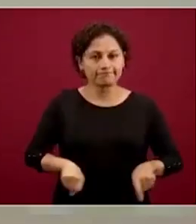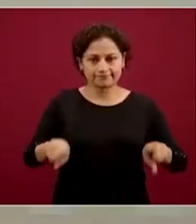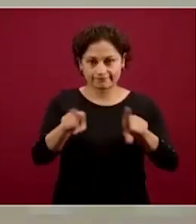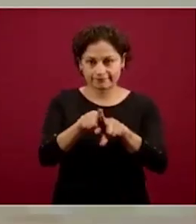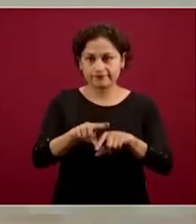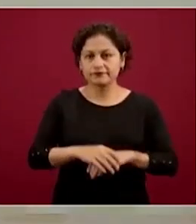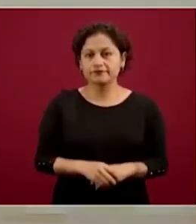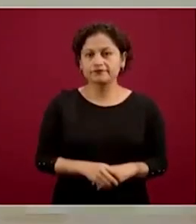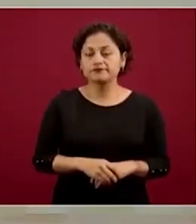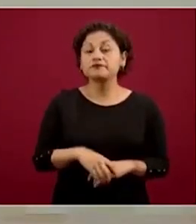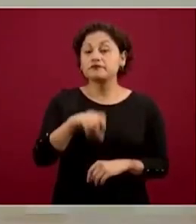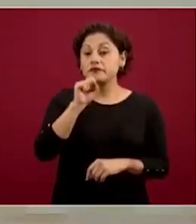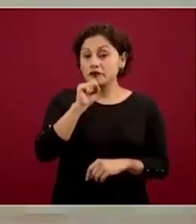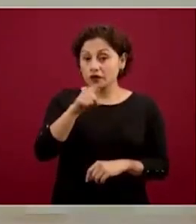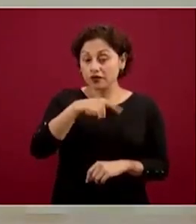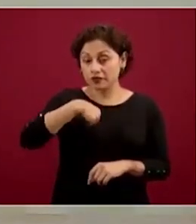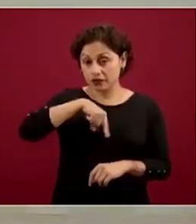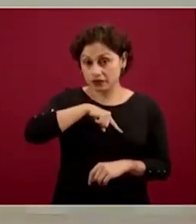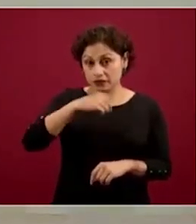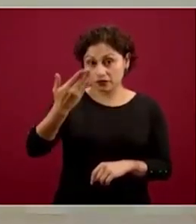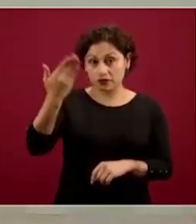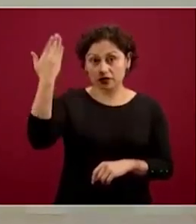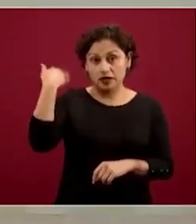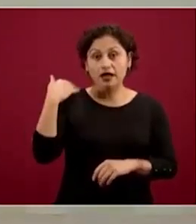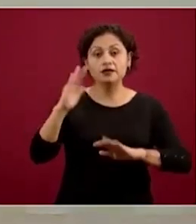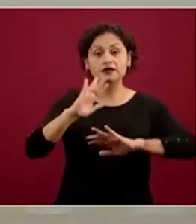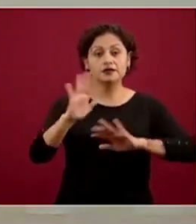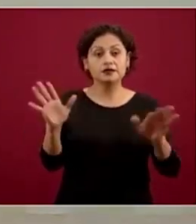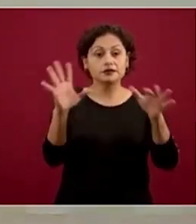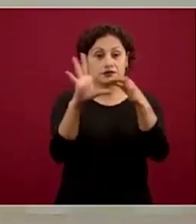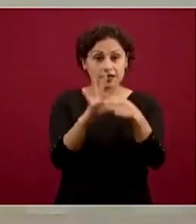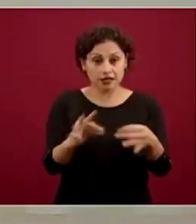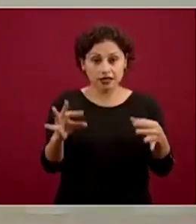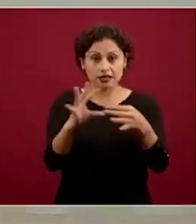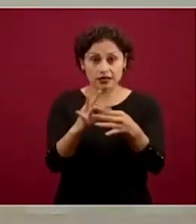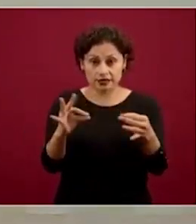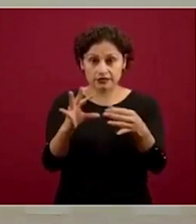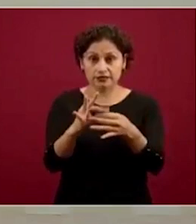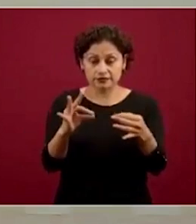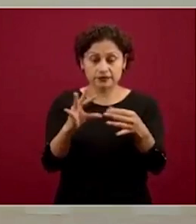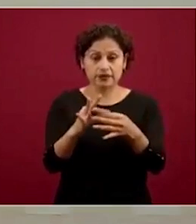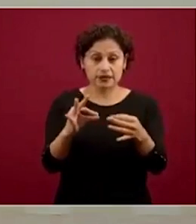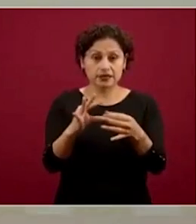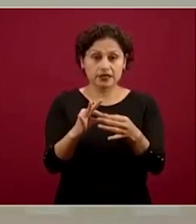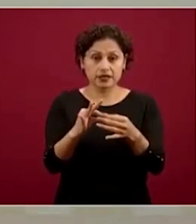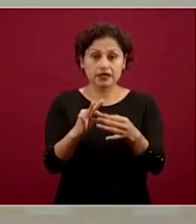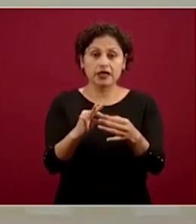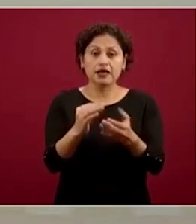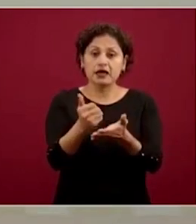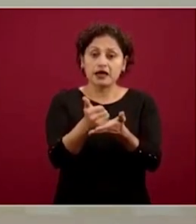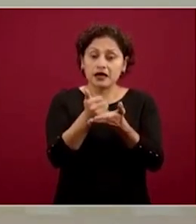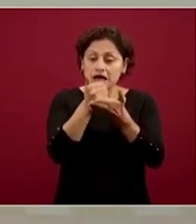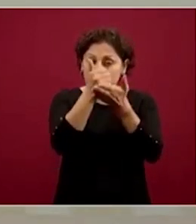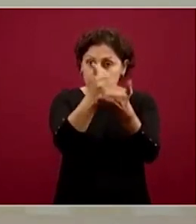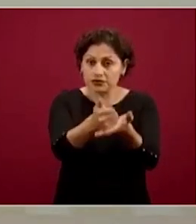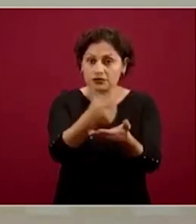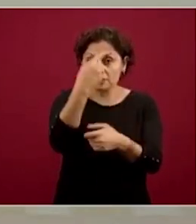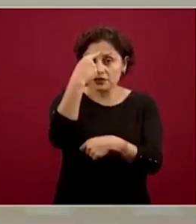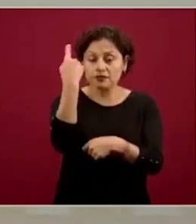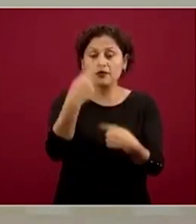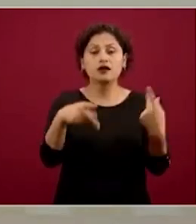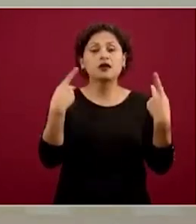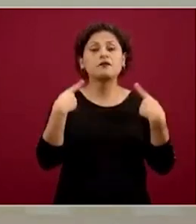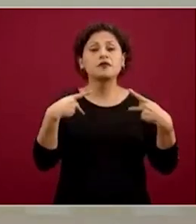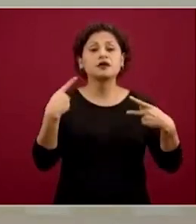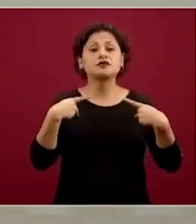Las acciones administrativas específicas con las que se puede lograr esa reducción de la movilidad están